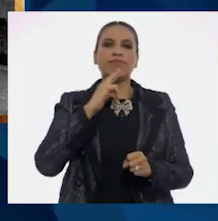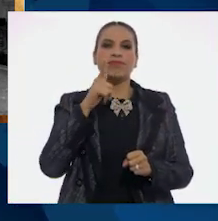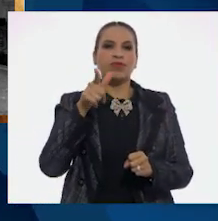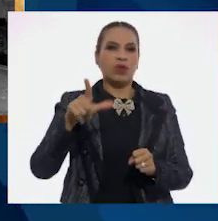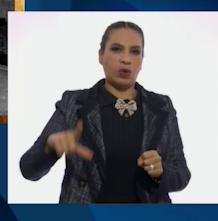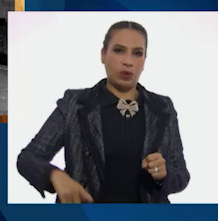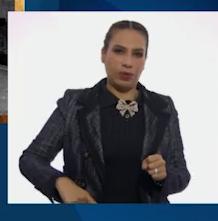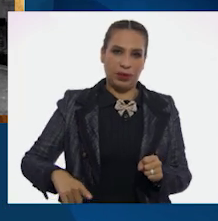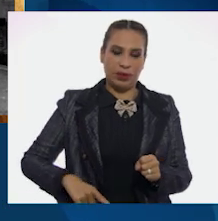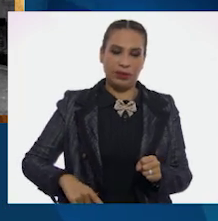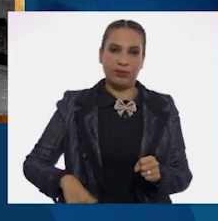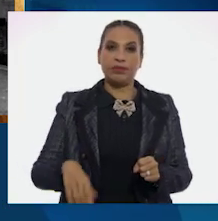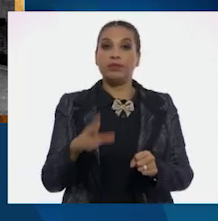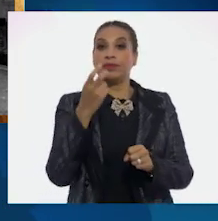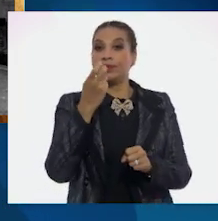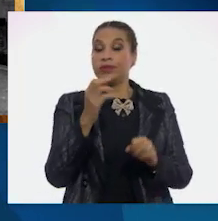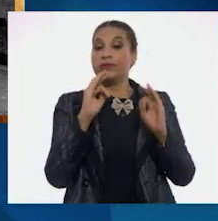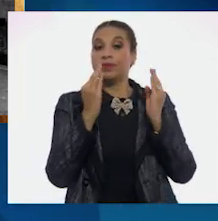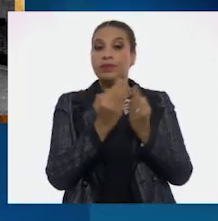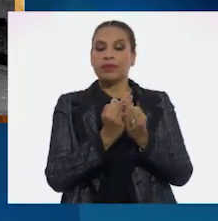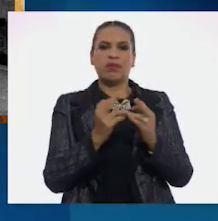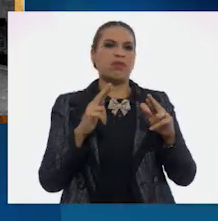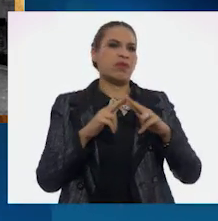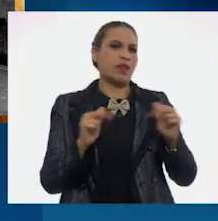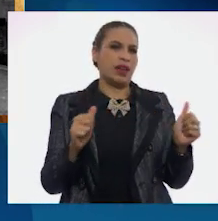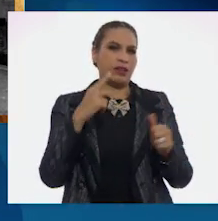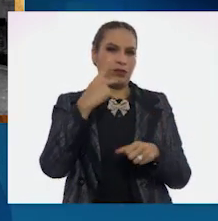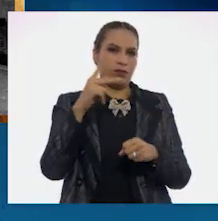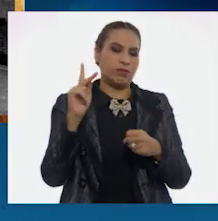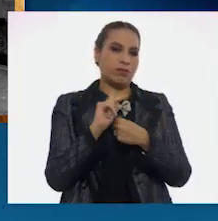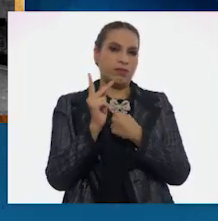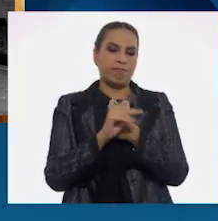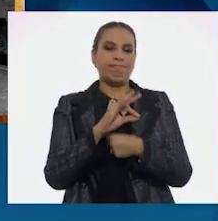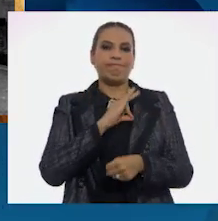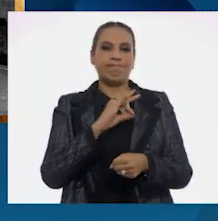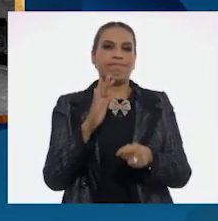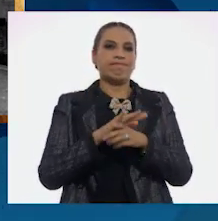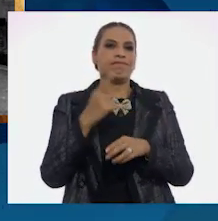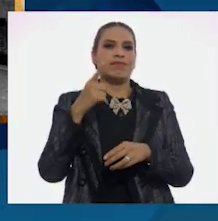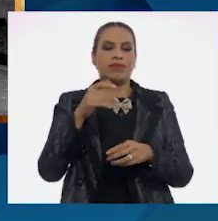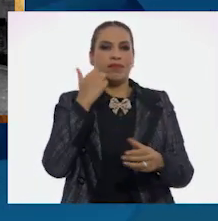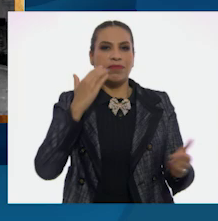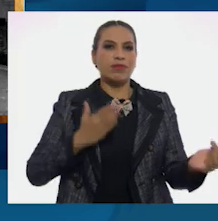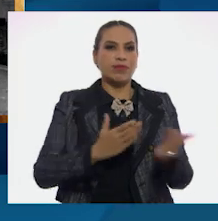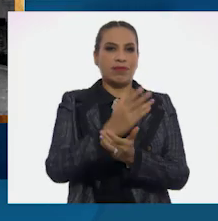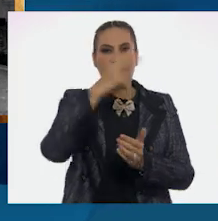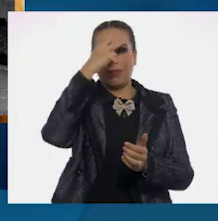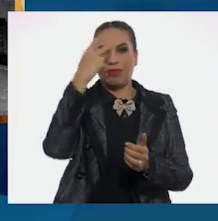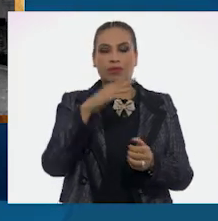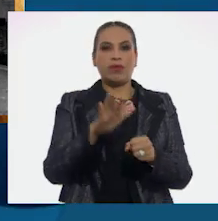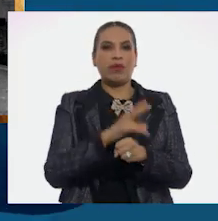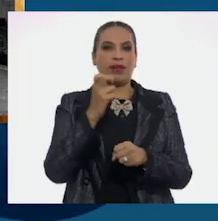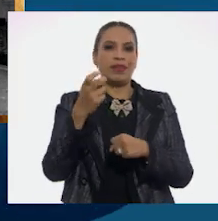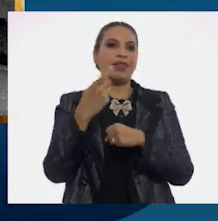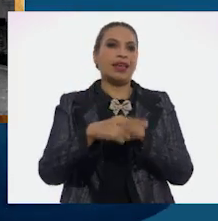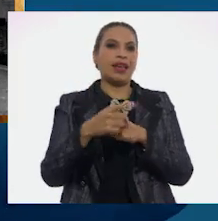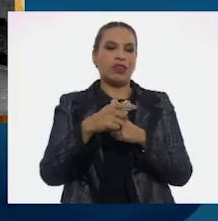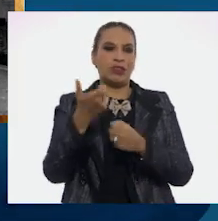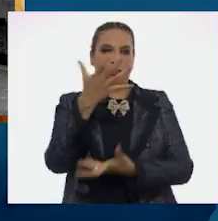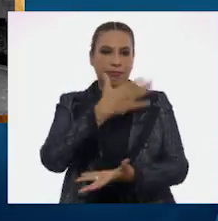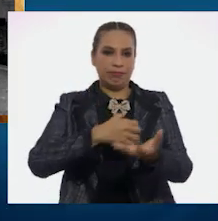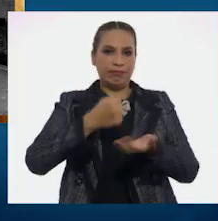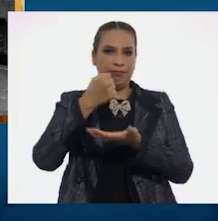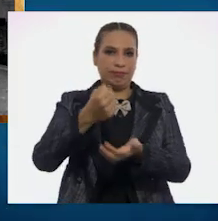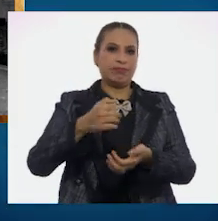gobierno. De esta forma, ninguno de esos países podía amenazar con invadir a México, porque eso afectaría las inversiones de